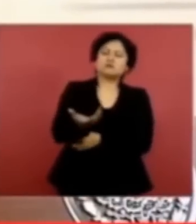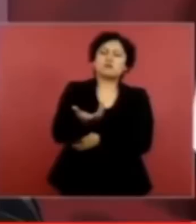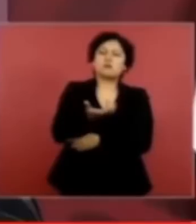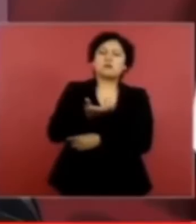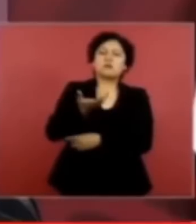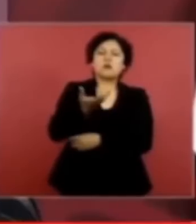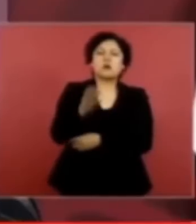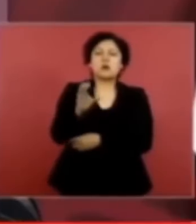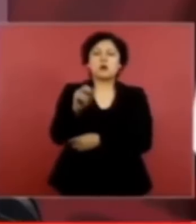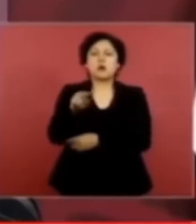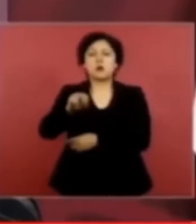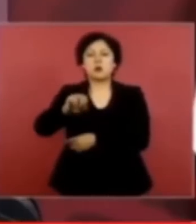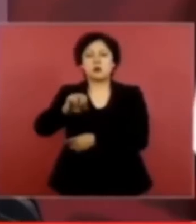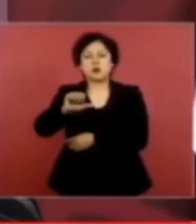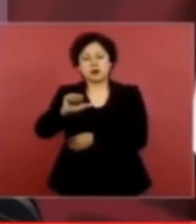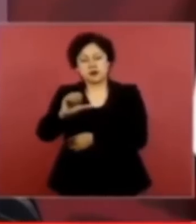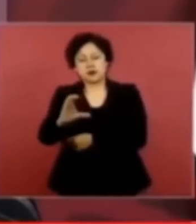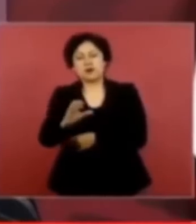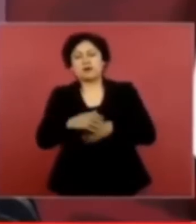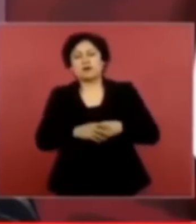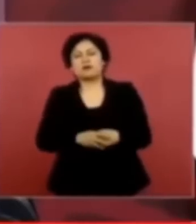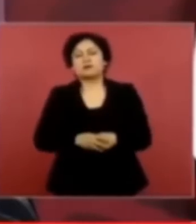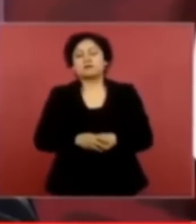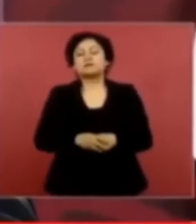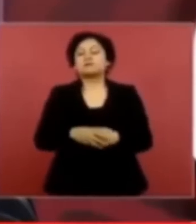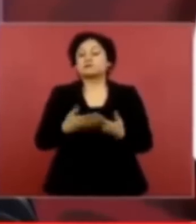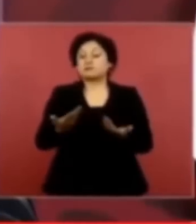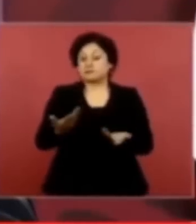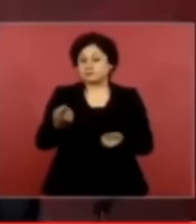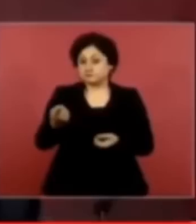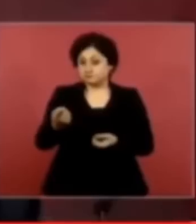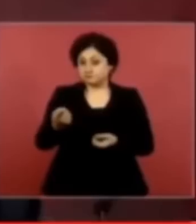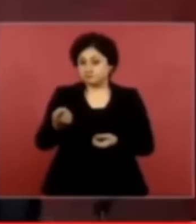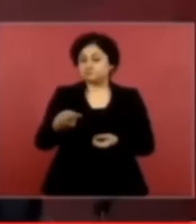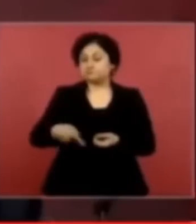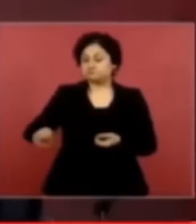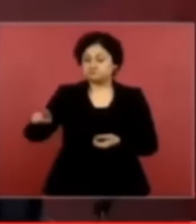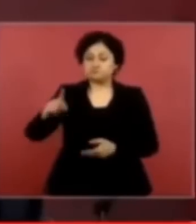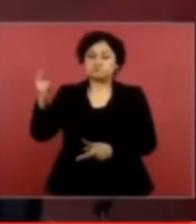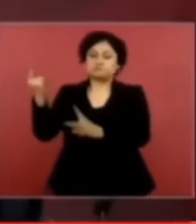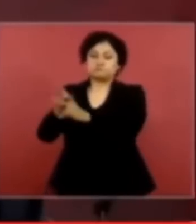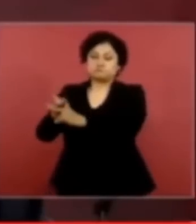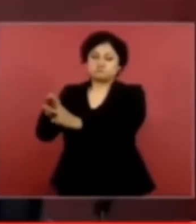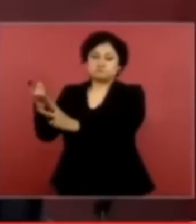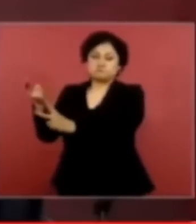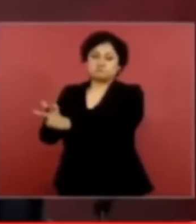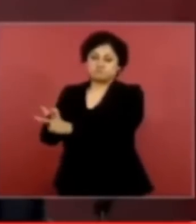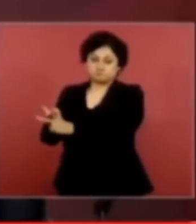Y ahí fraguaron ese terrible